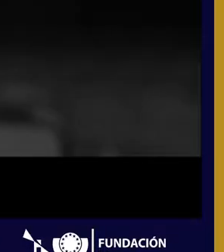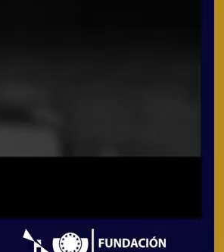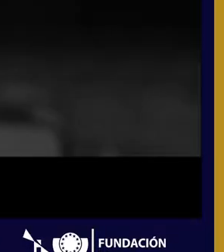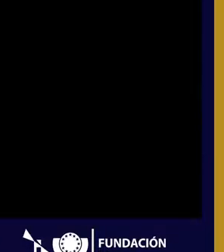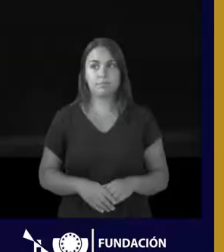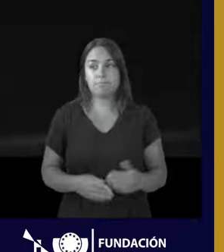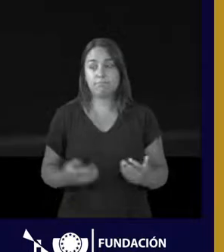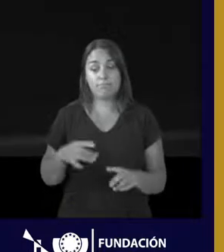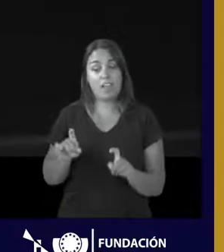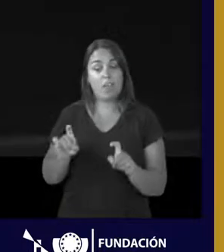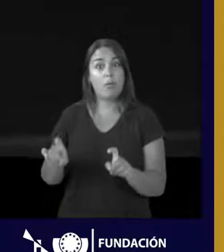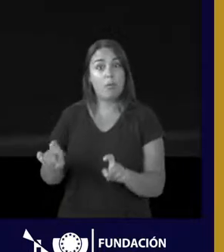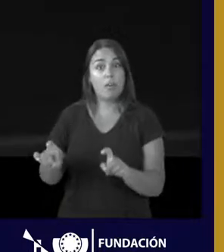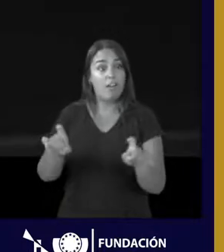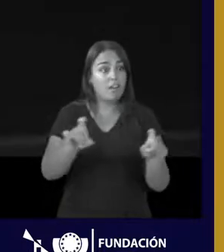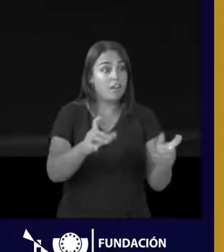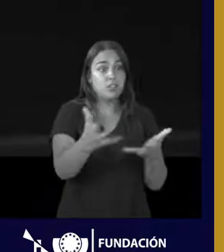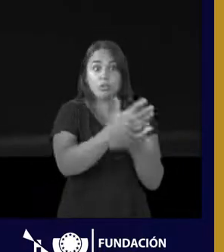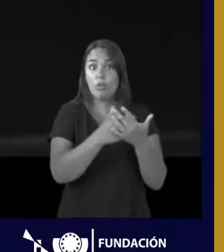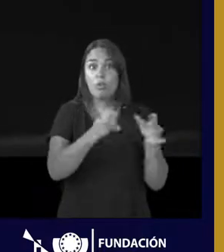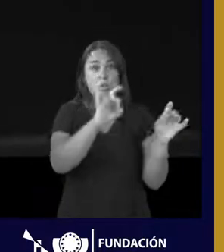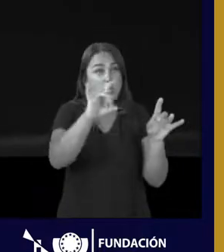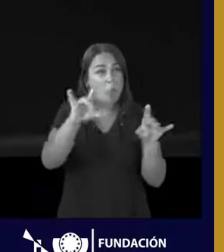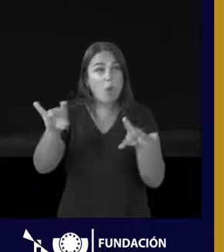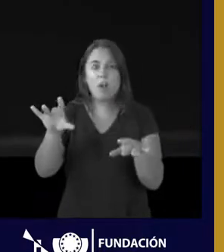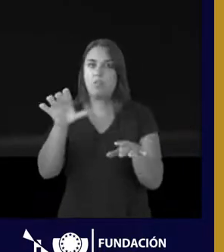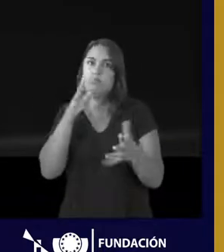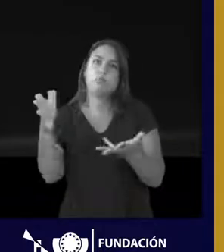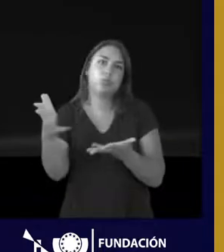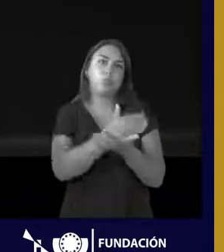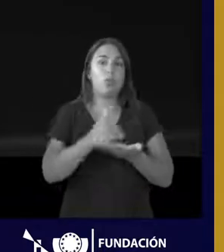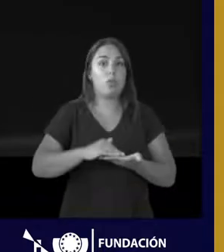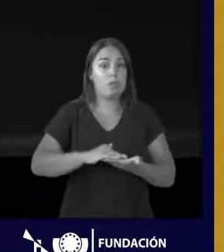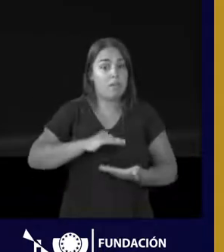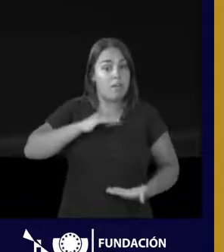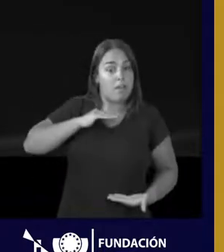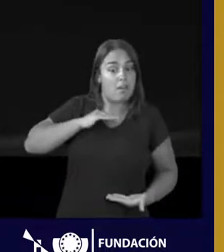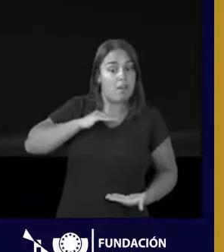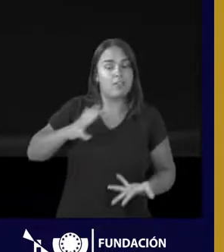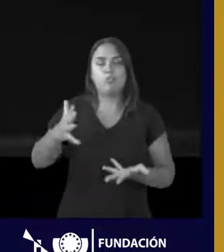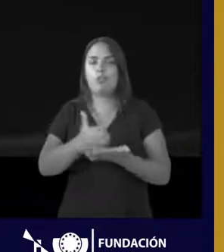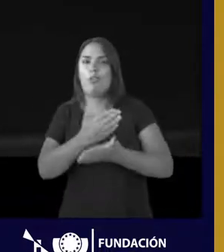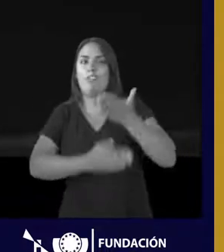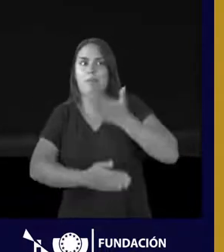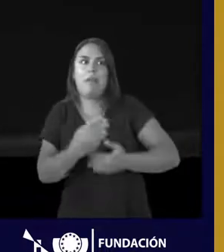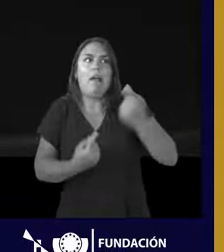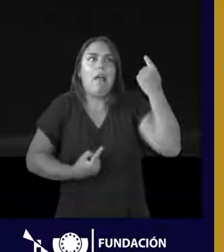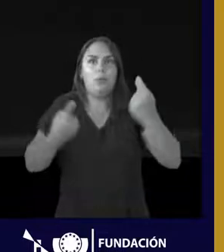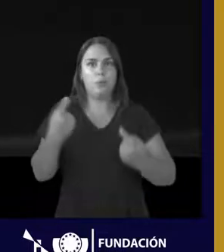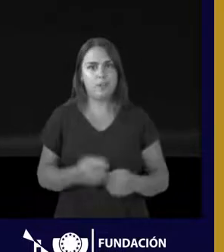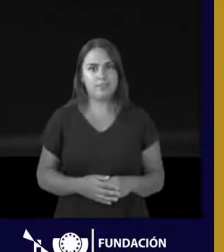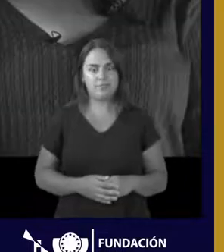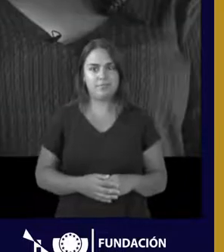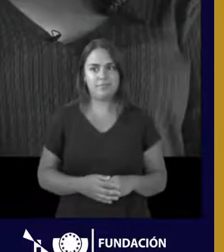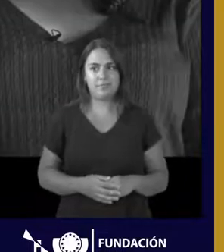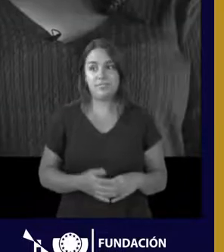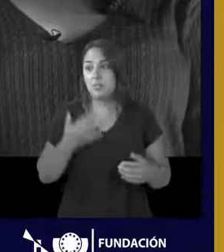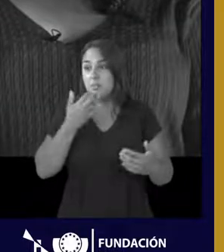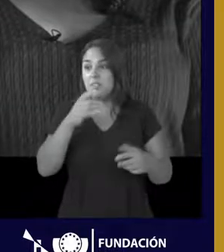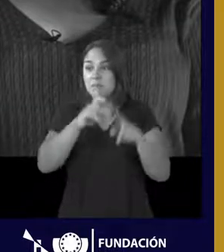social tenemos que educar exactamente a todo el mundo igual porque todos tenemos capacidades y todos tenemos